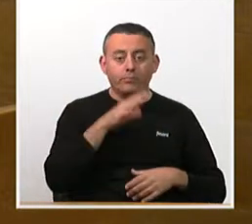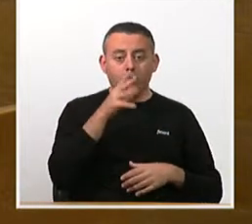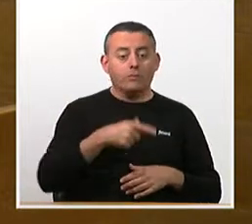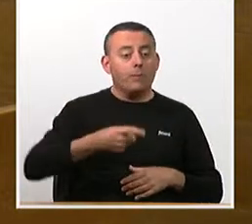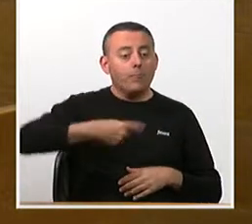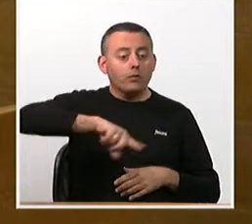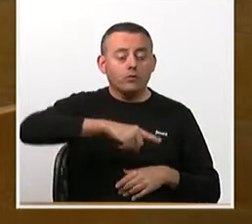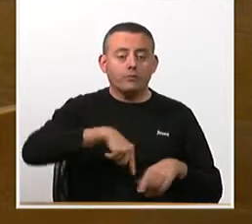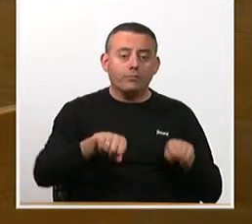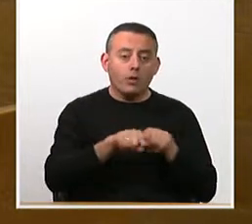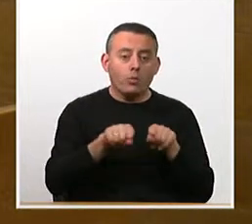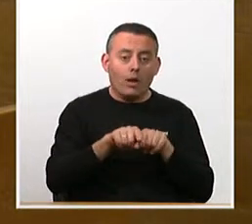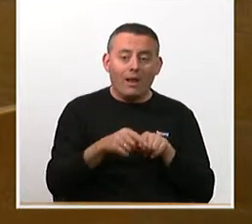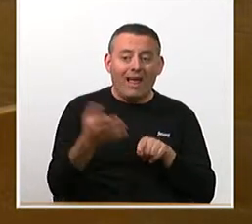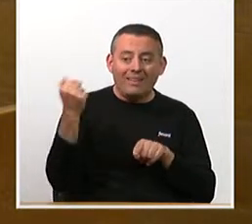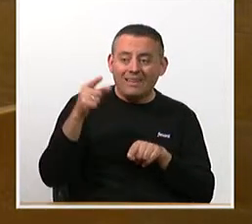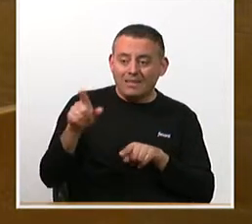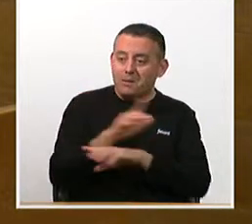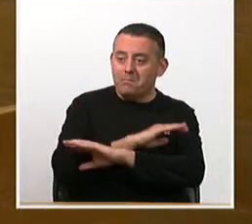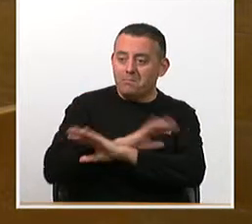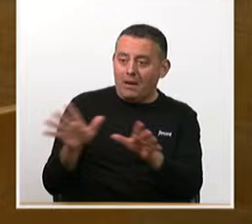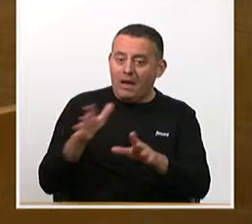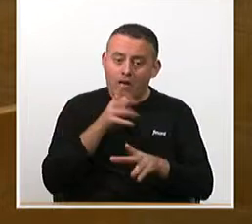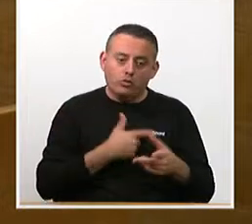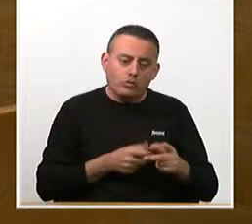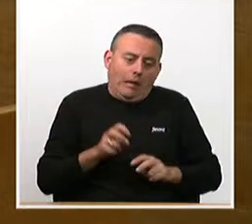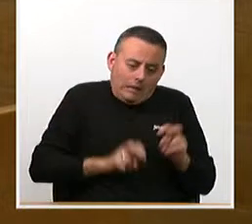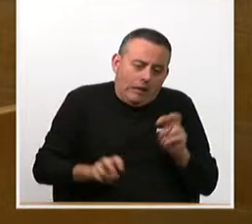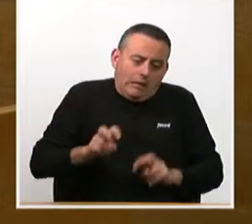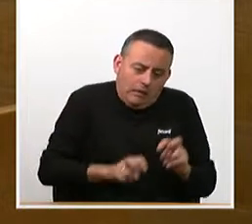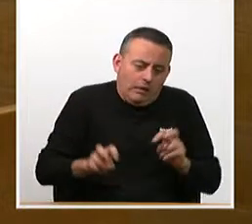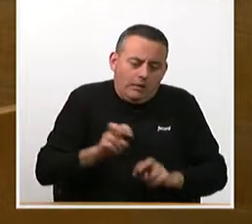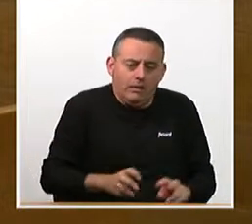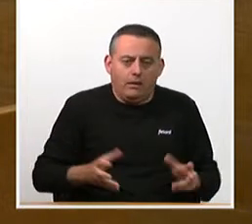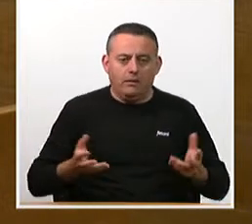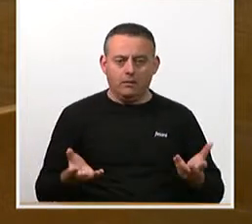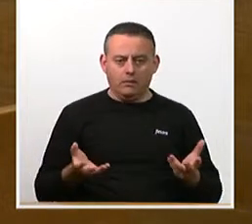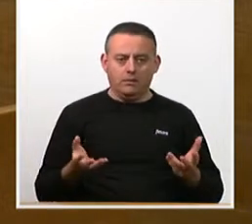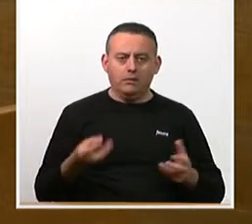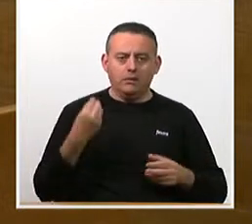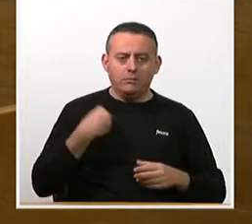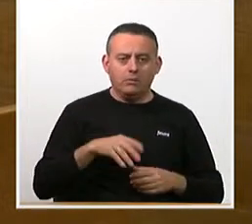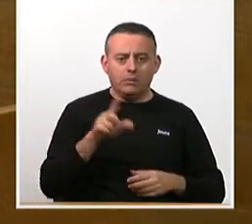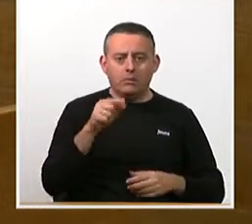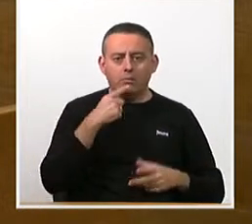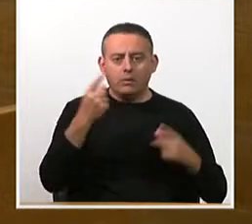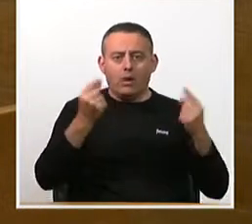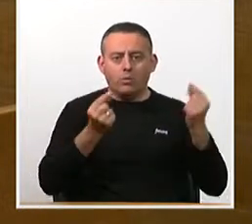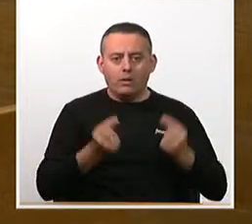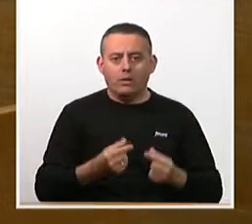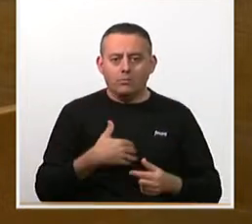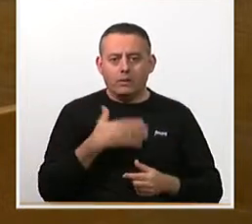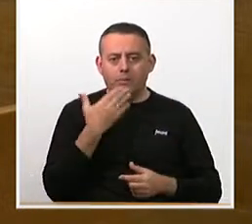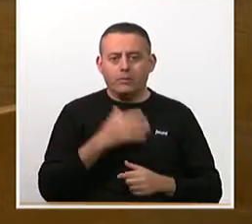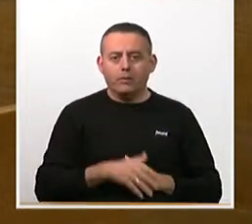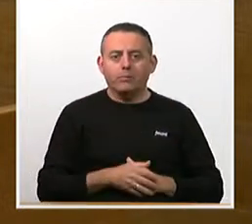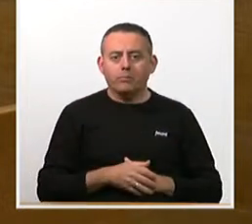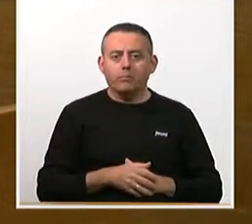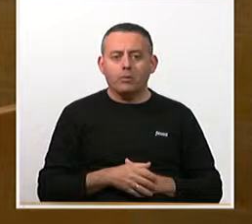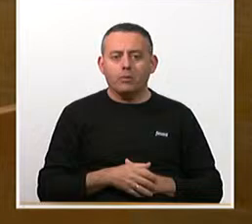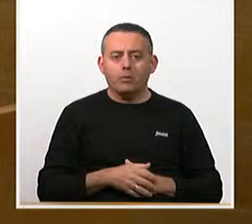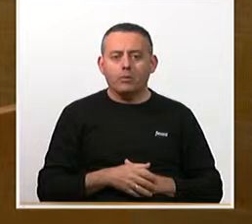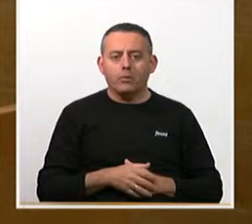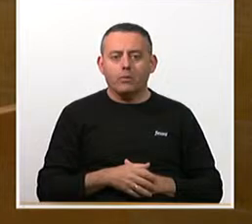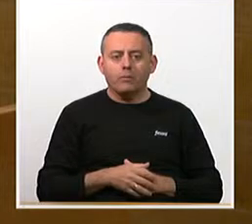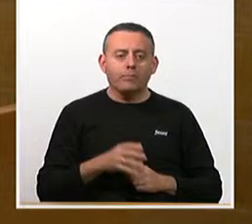fontaneros ante la ineptitud que ustedes mostraron durante 8 años entre años entre otras le puedo señalar algunas la del dieno de la muria del